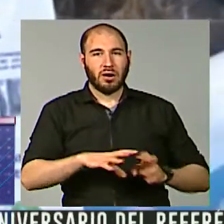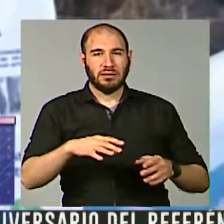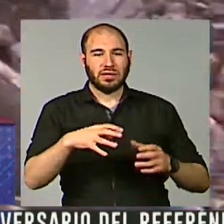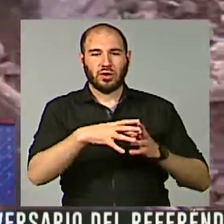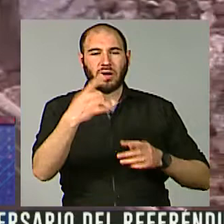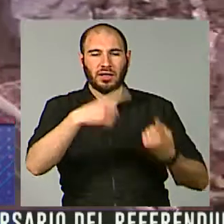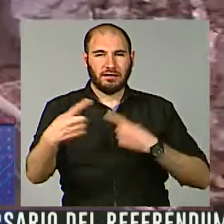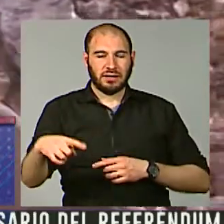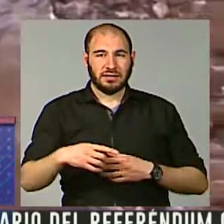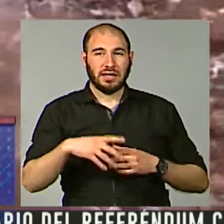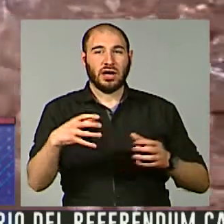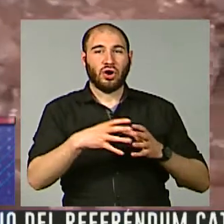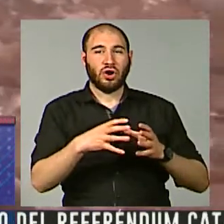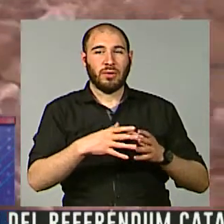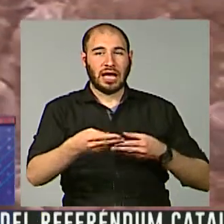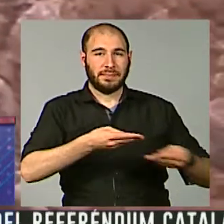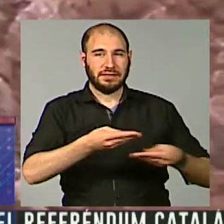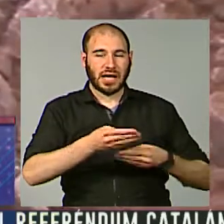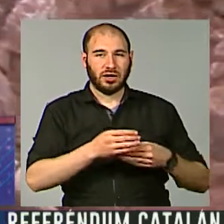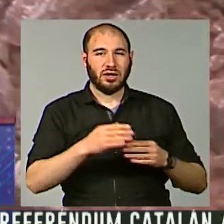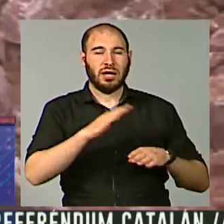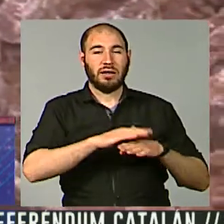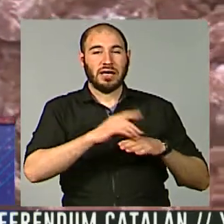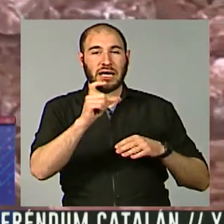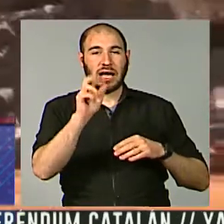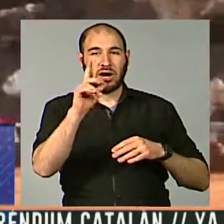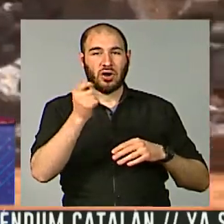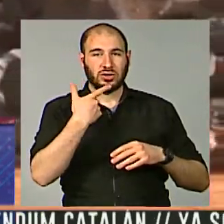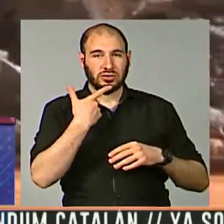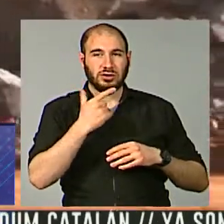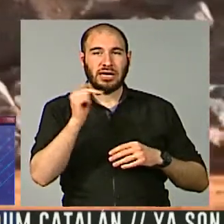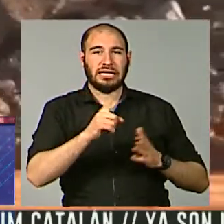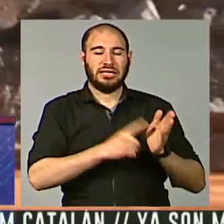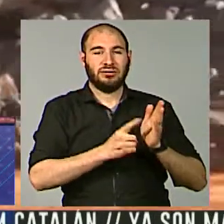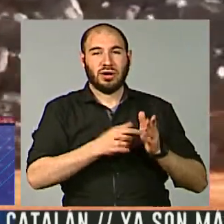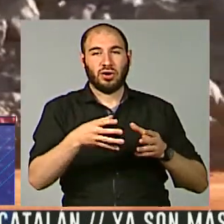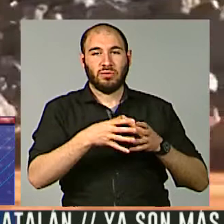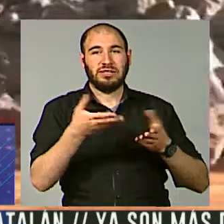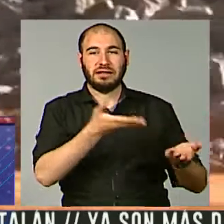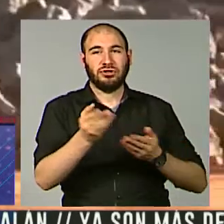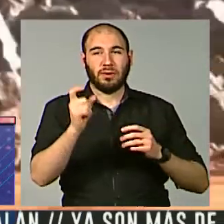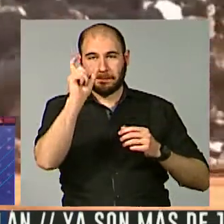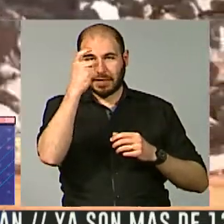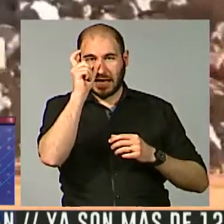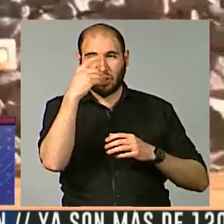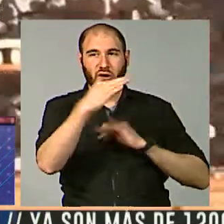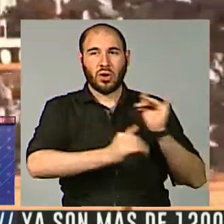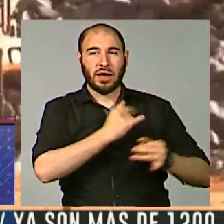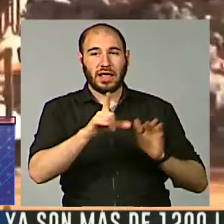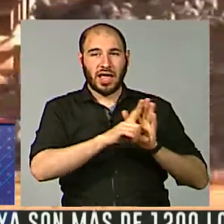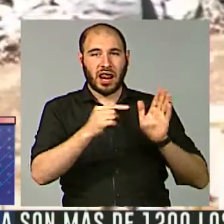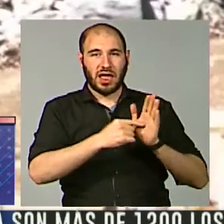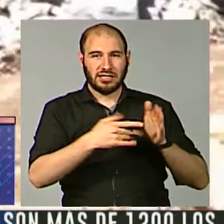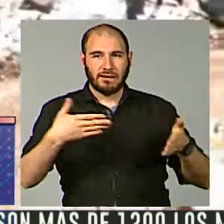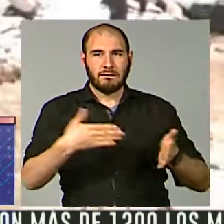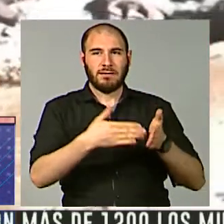distintos sectores. En este caso, el sector de los empresarios, encabezado por Carlos Ferrer, quien es el titular de la Cámara de Servicios Mineros, que dice puntualmente que esta ley es